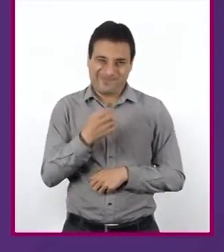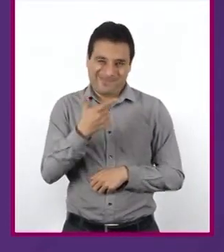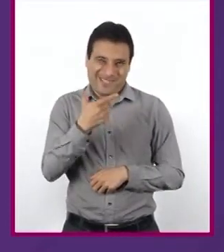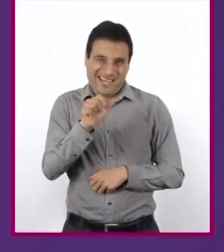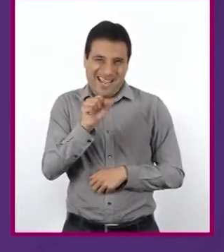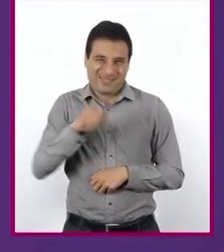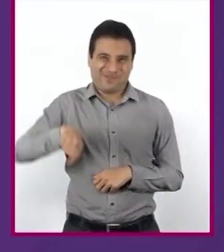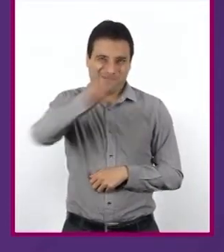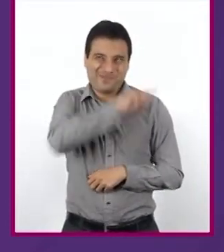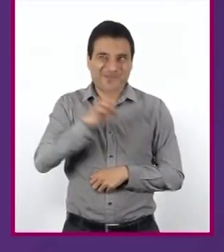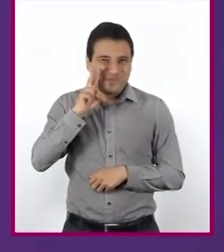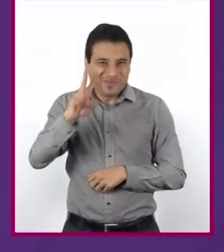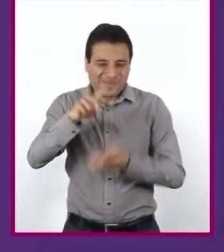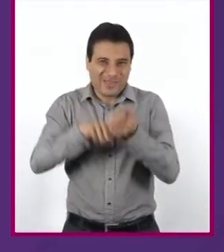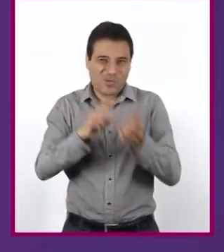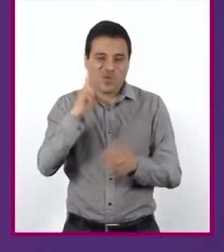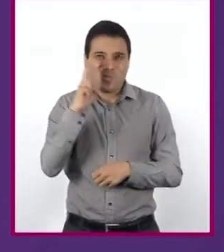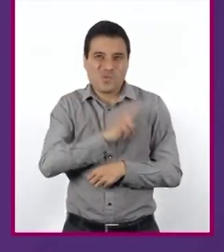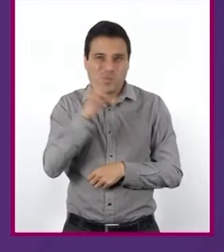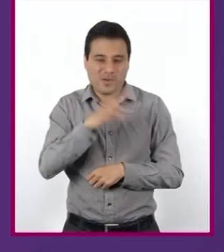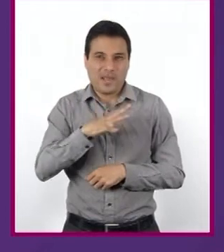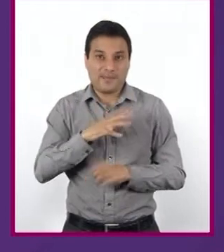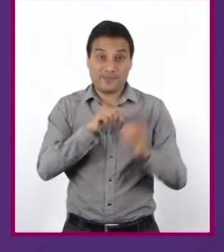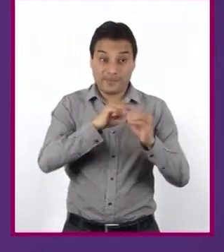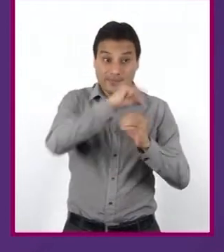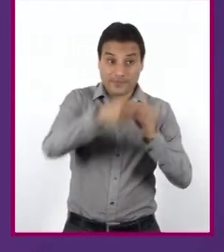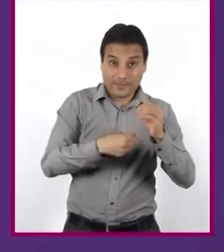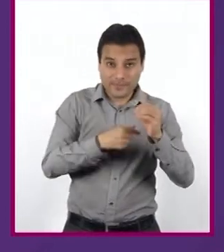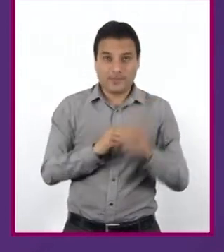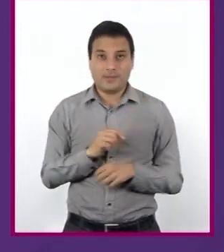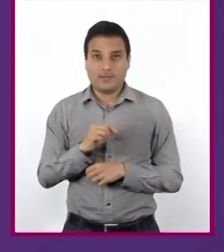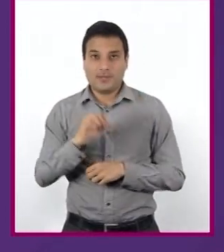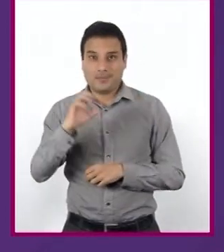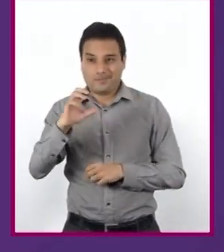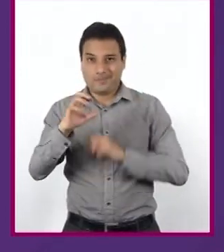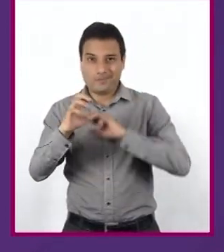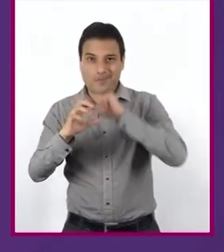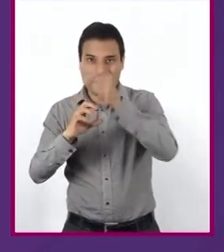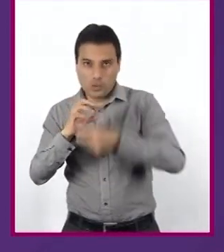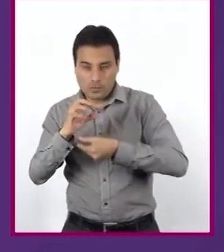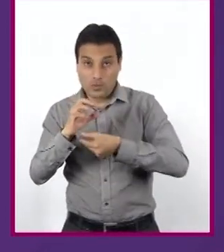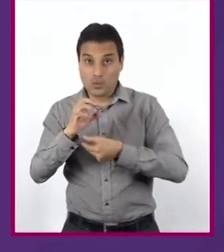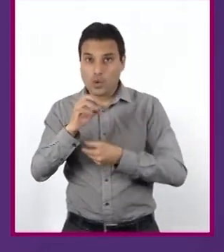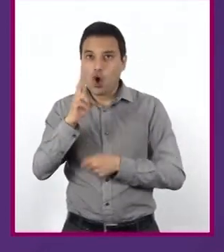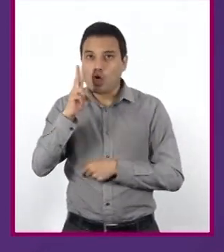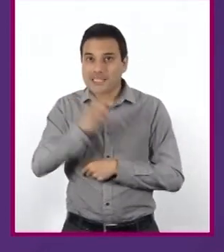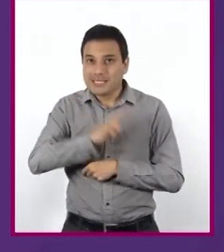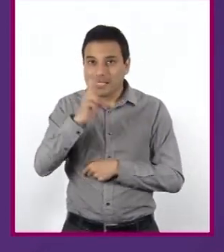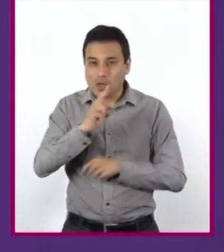que encontramos en el aire, se combinan con átomos de oxígeno para formar agua.